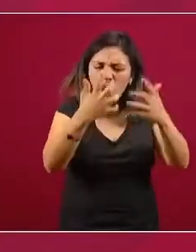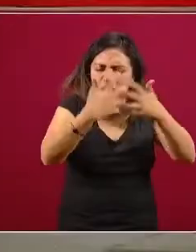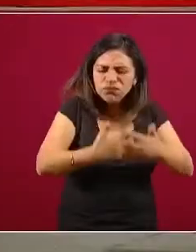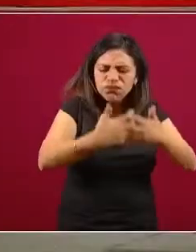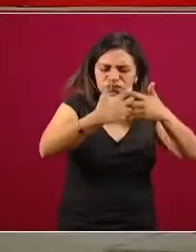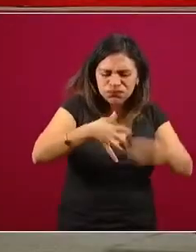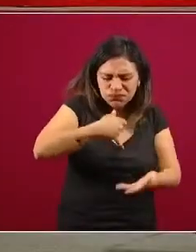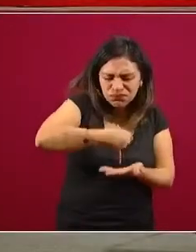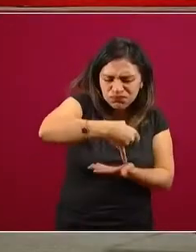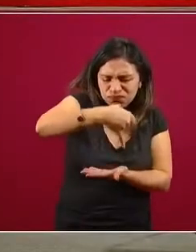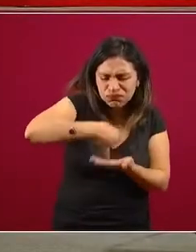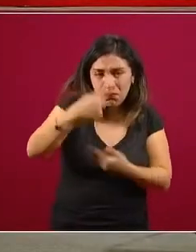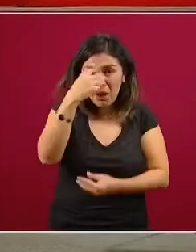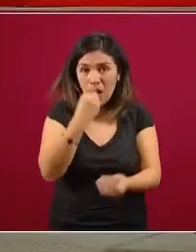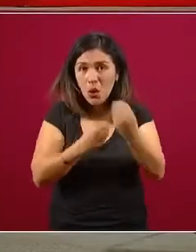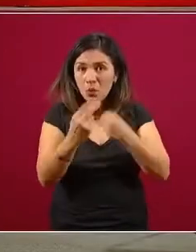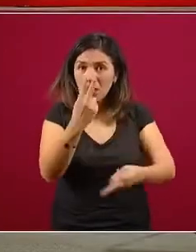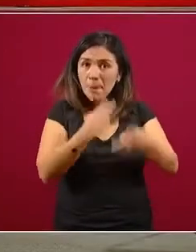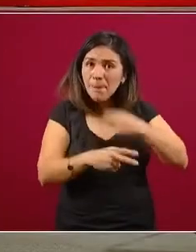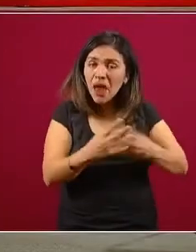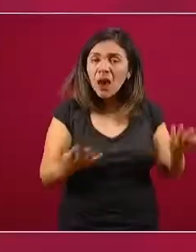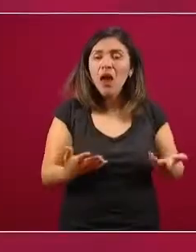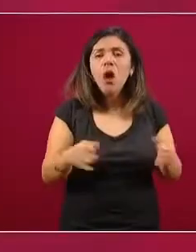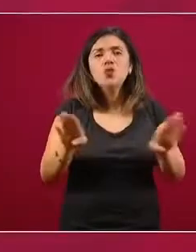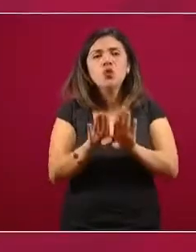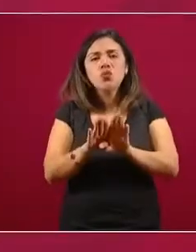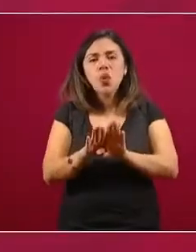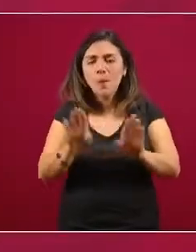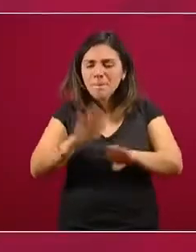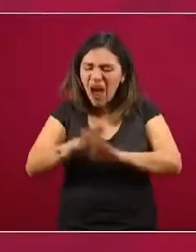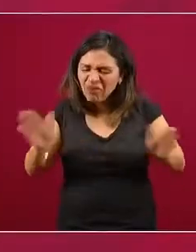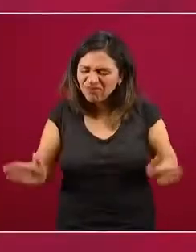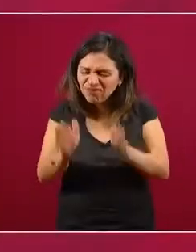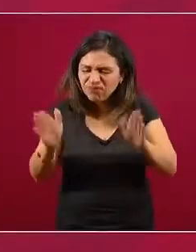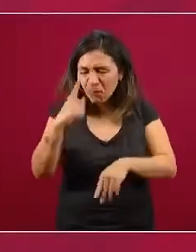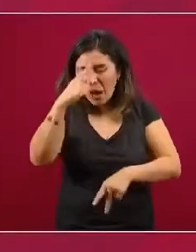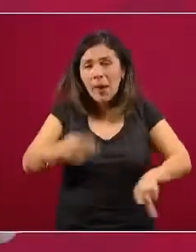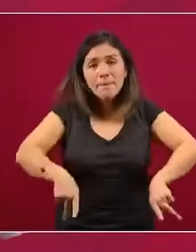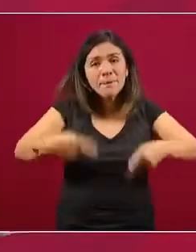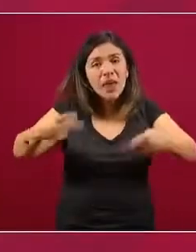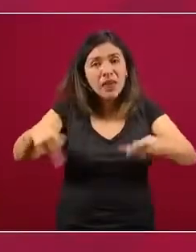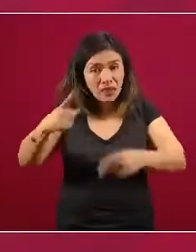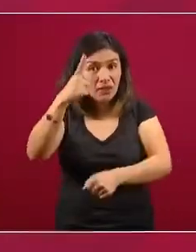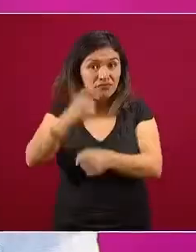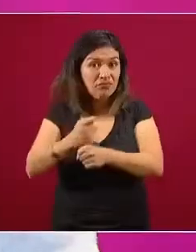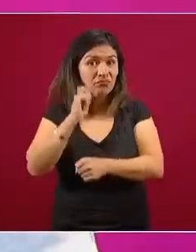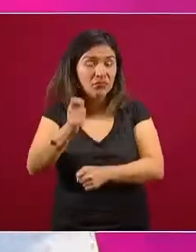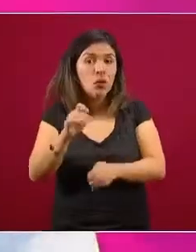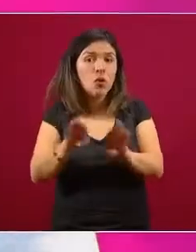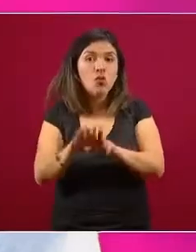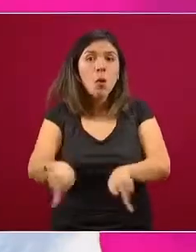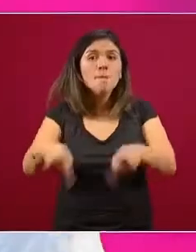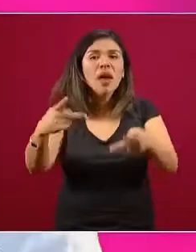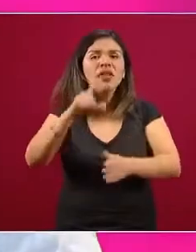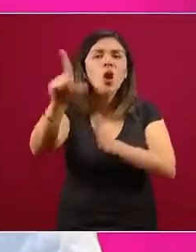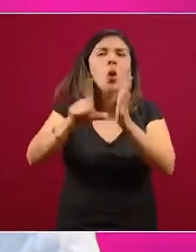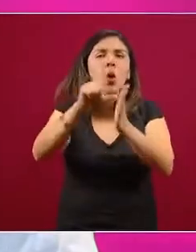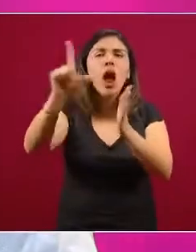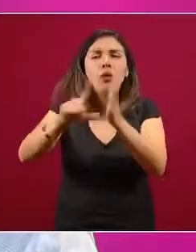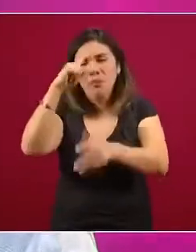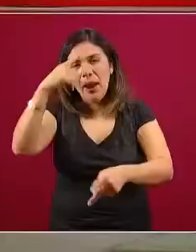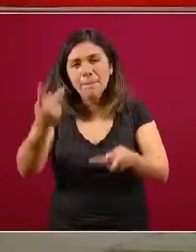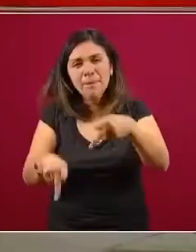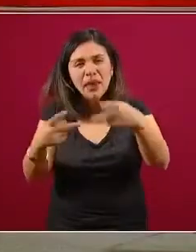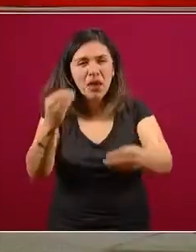producción agroalimentaria, a ciertos modelos de comercialización, sobre todo el comercio local de